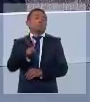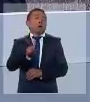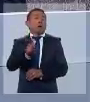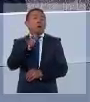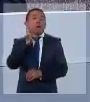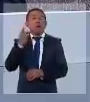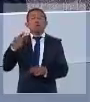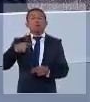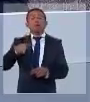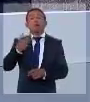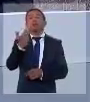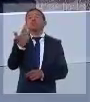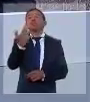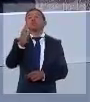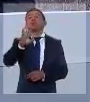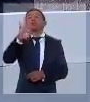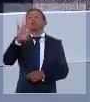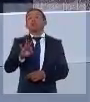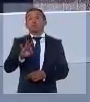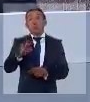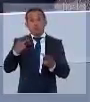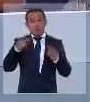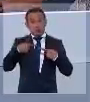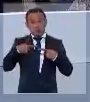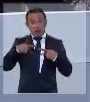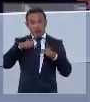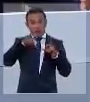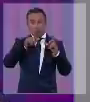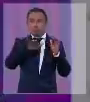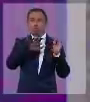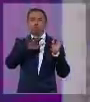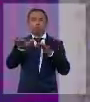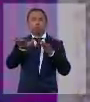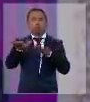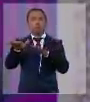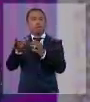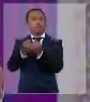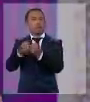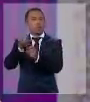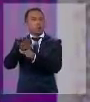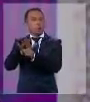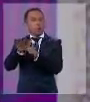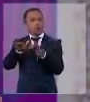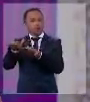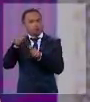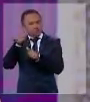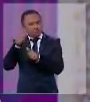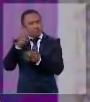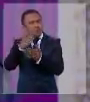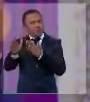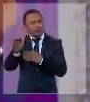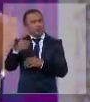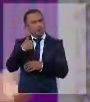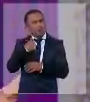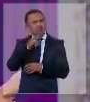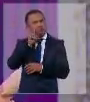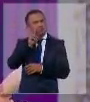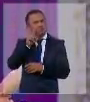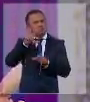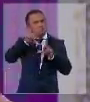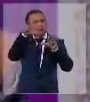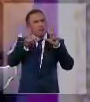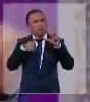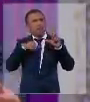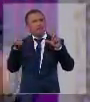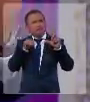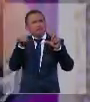población en el seguro popular. En los centros de salud, yo recorro todo el país, no hay medicamentos,